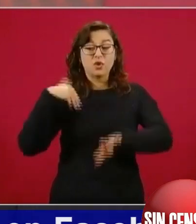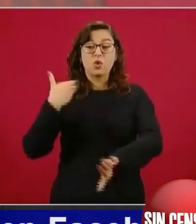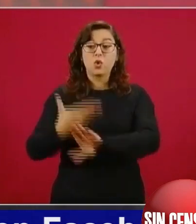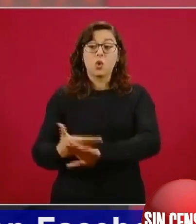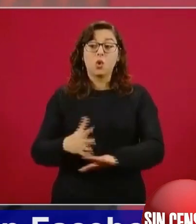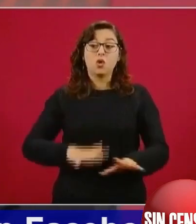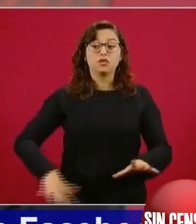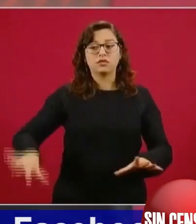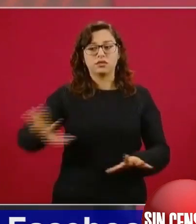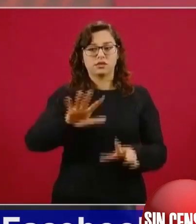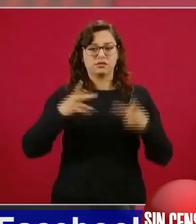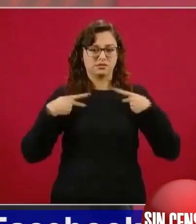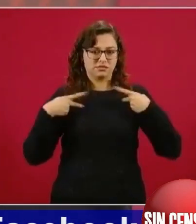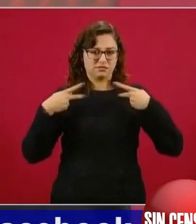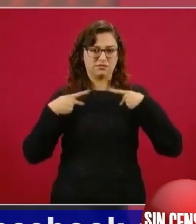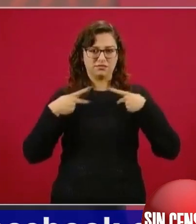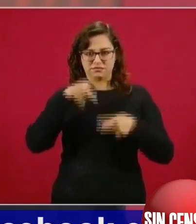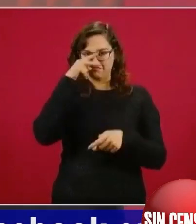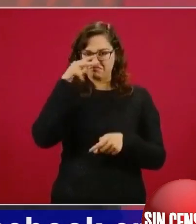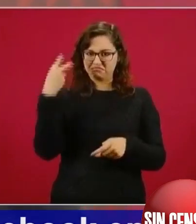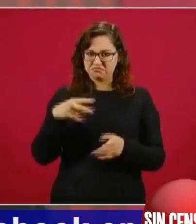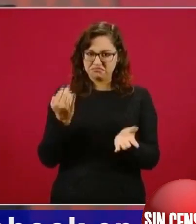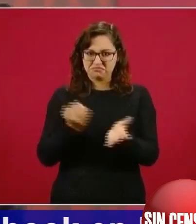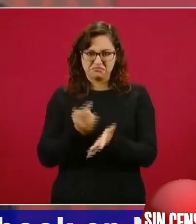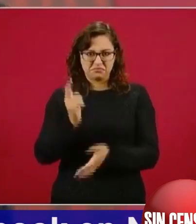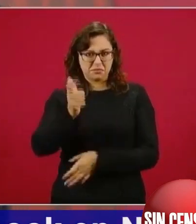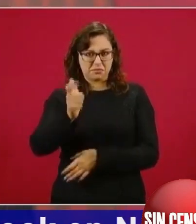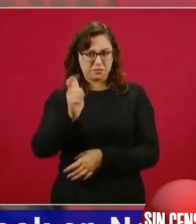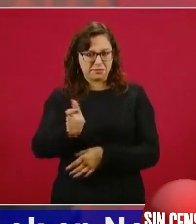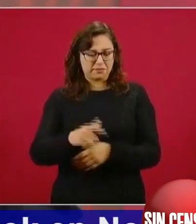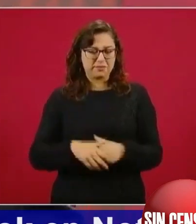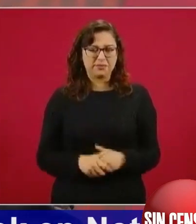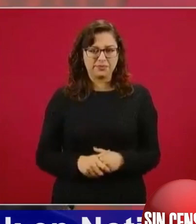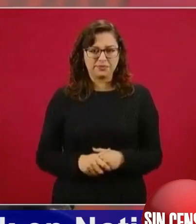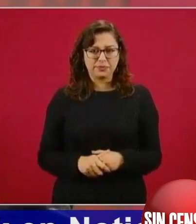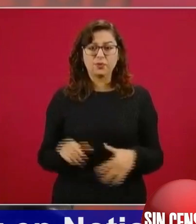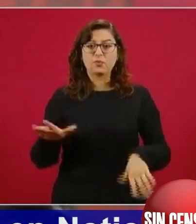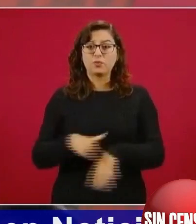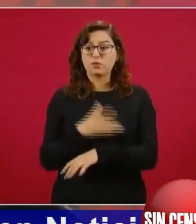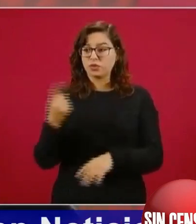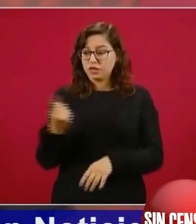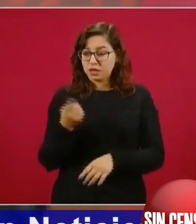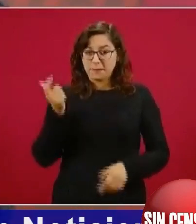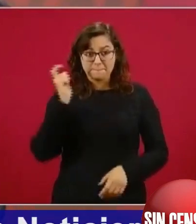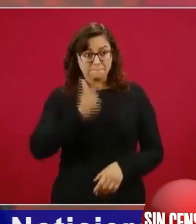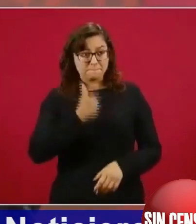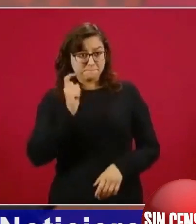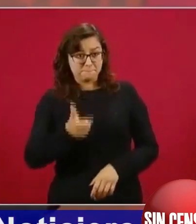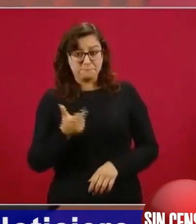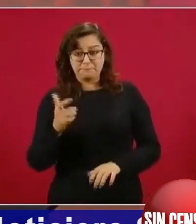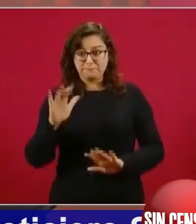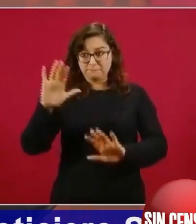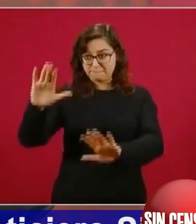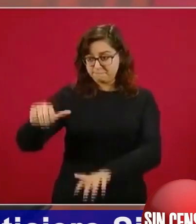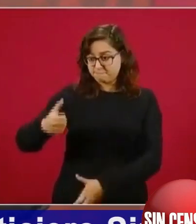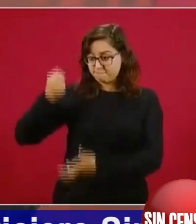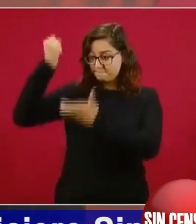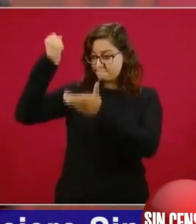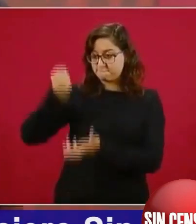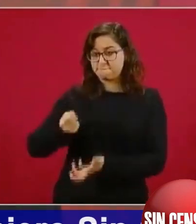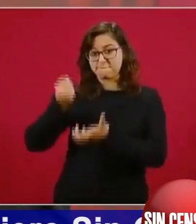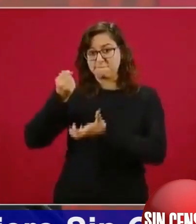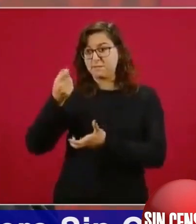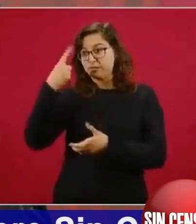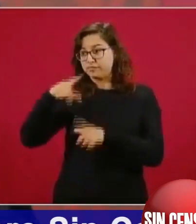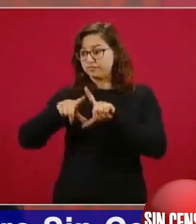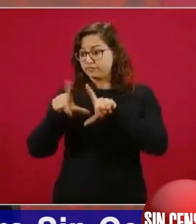le roban al pueblo, porque eso es lo que permite tener presupuesto y